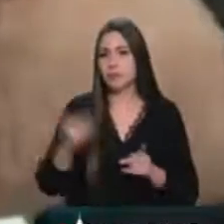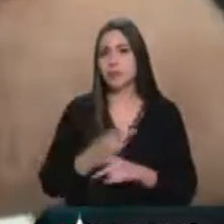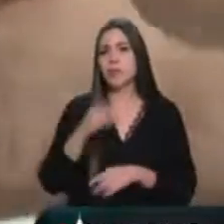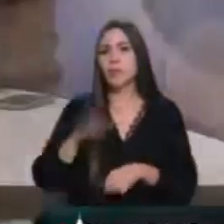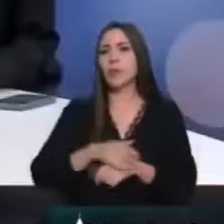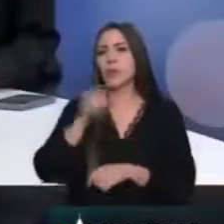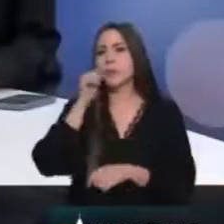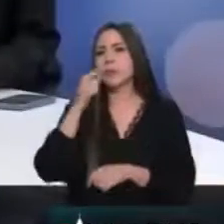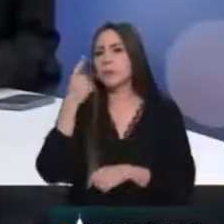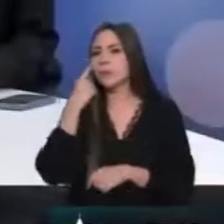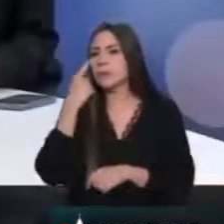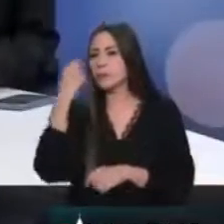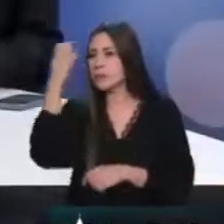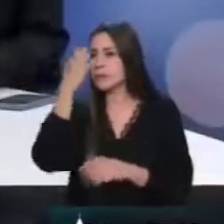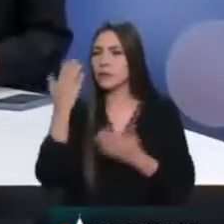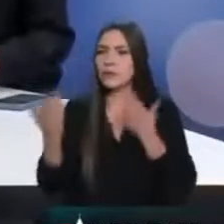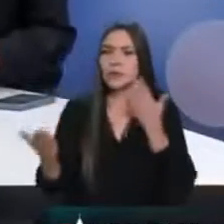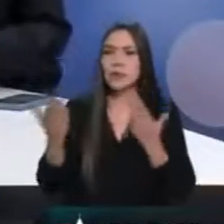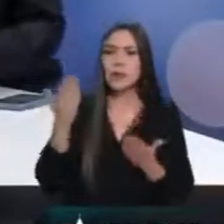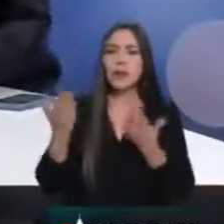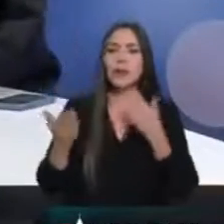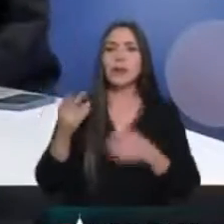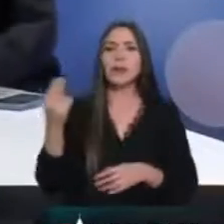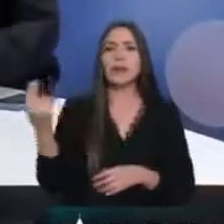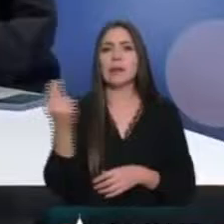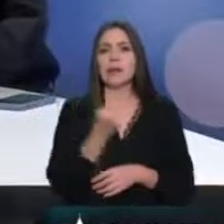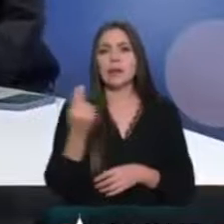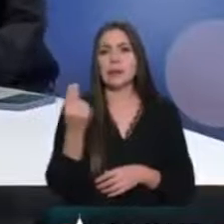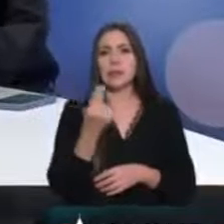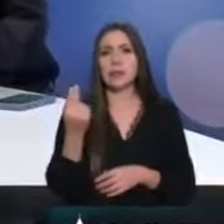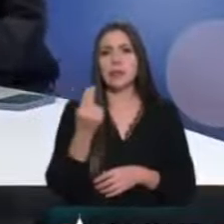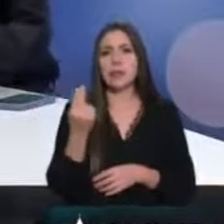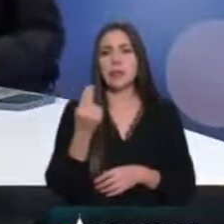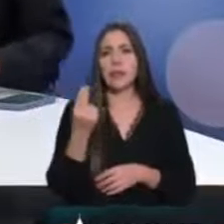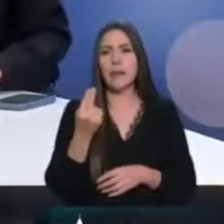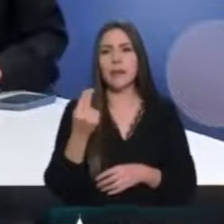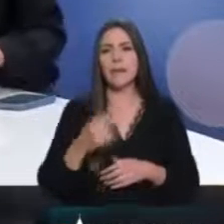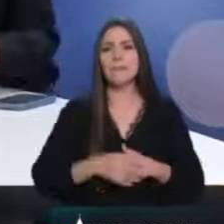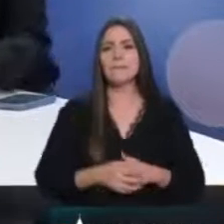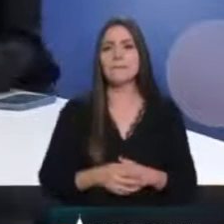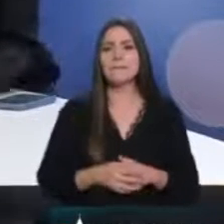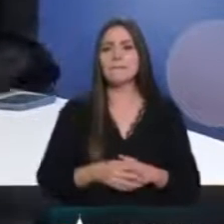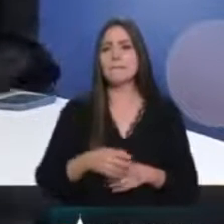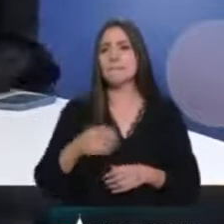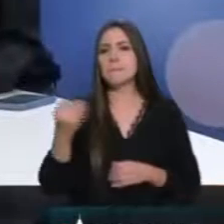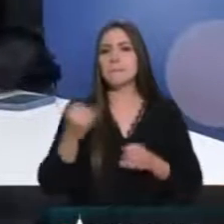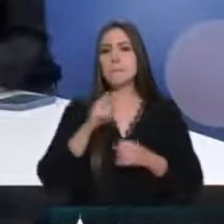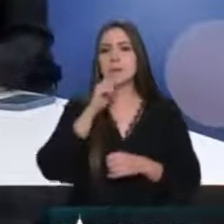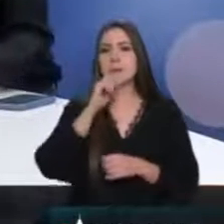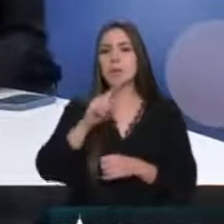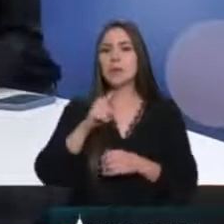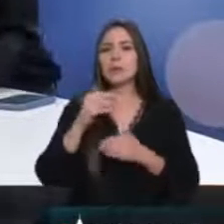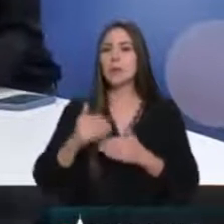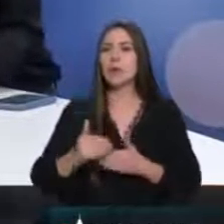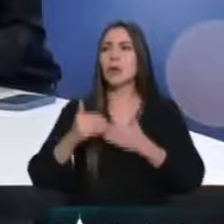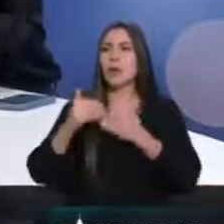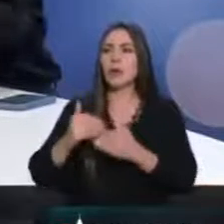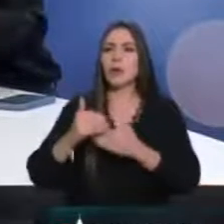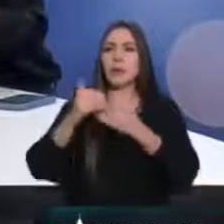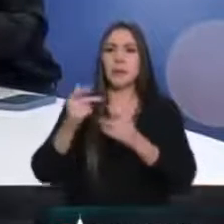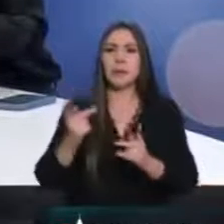digamos, lineal para establecer que necesariamente estaremos cursando el mismo ciclo.